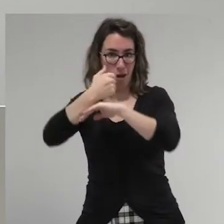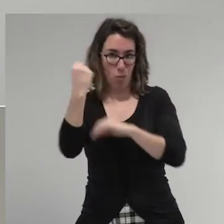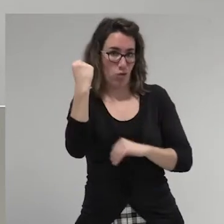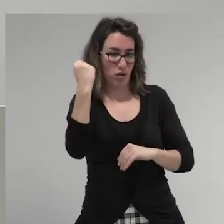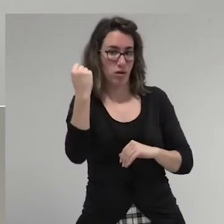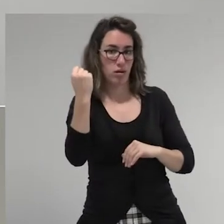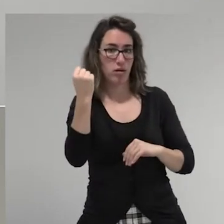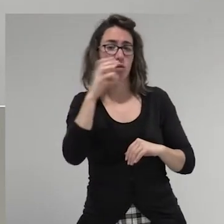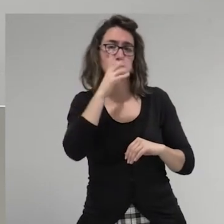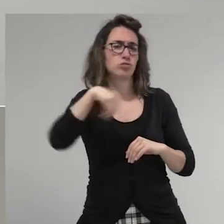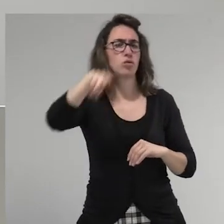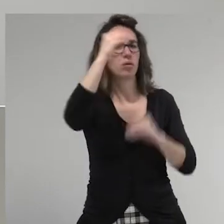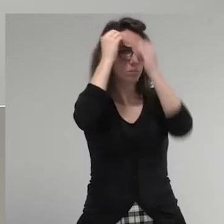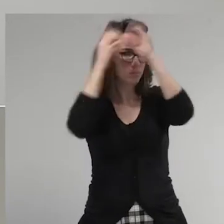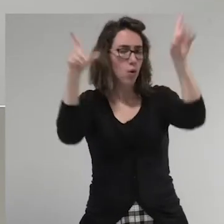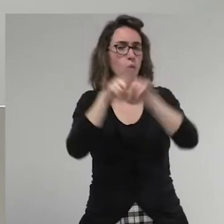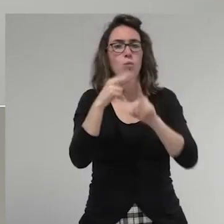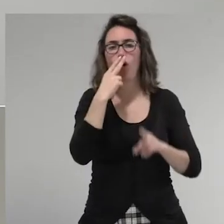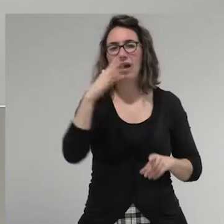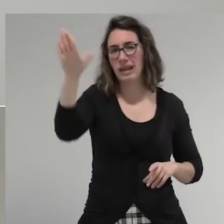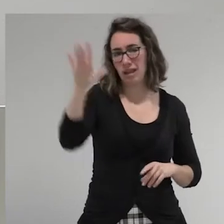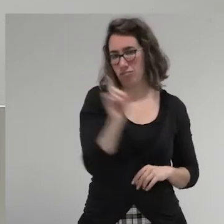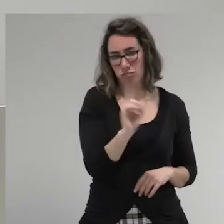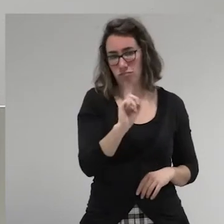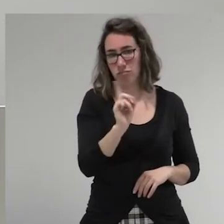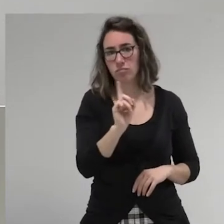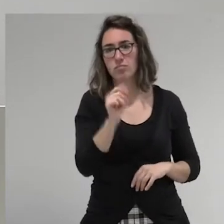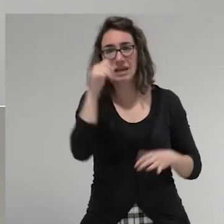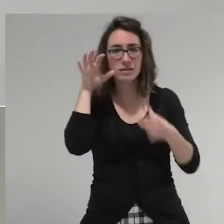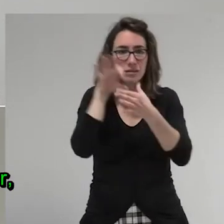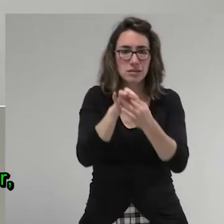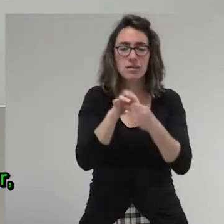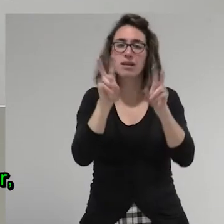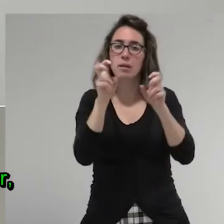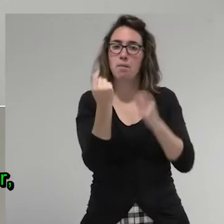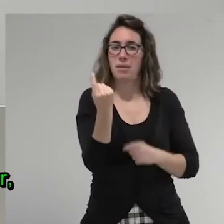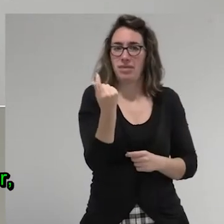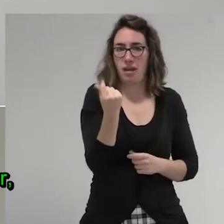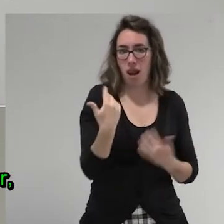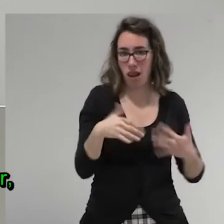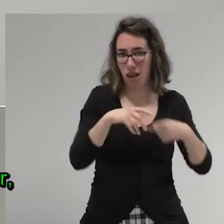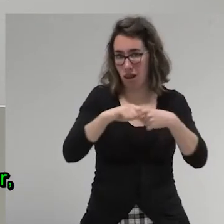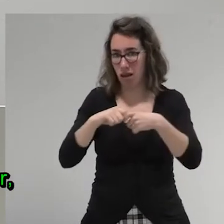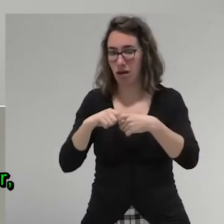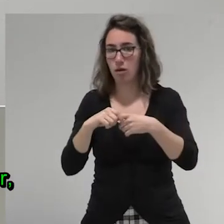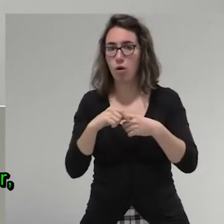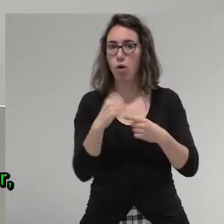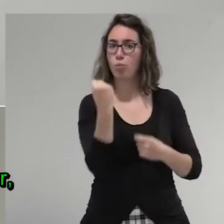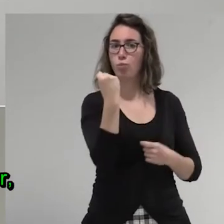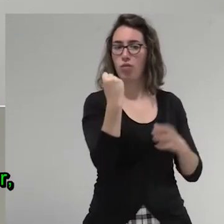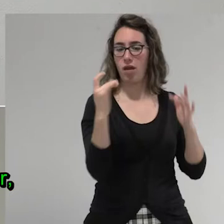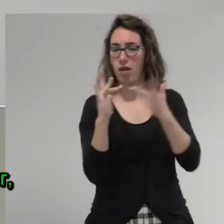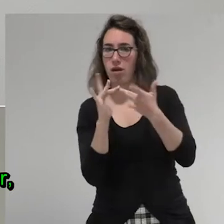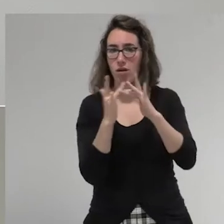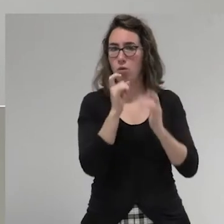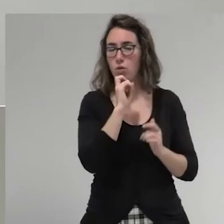de Hitler, por favor, sino pensar en que tiene que ver con una cuestión material de dónde están las relaciones de poder, cuál es la